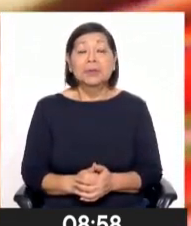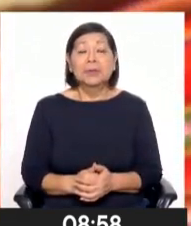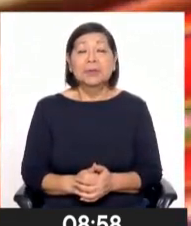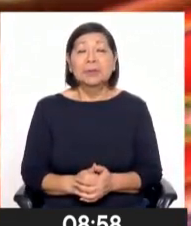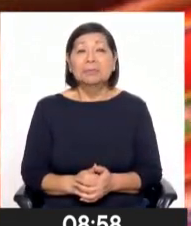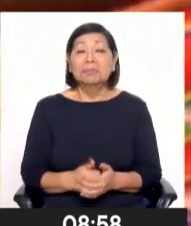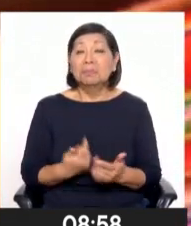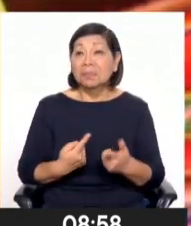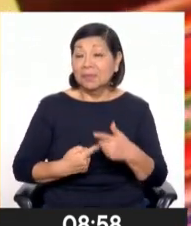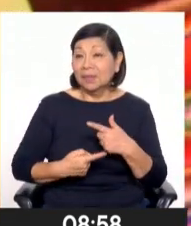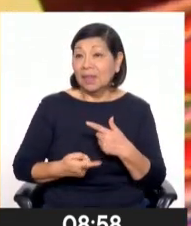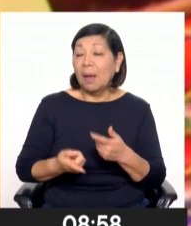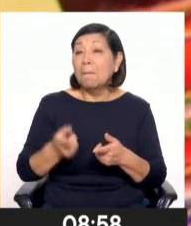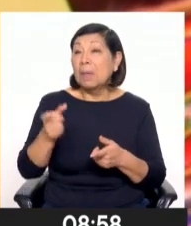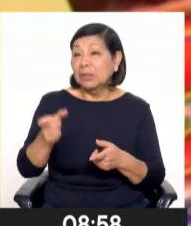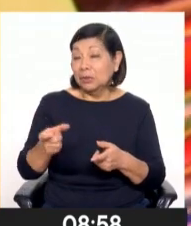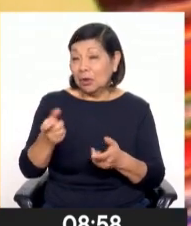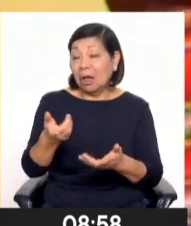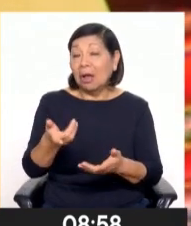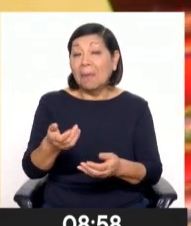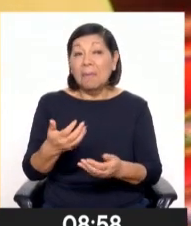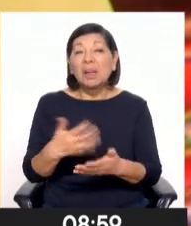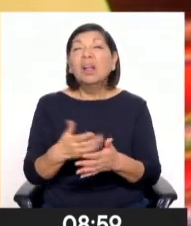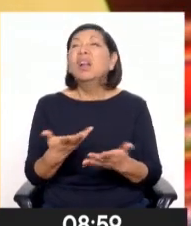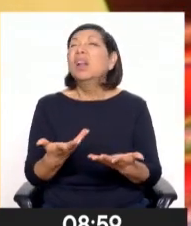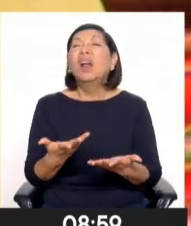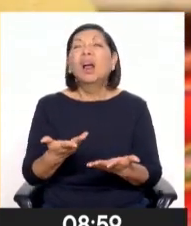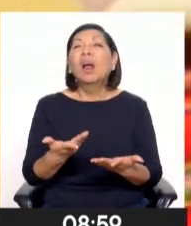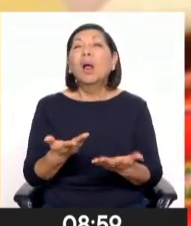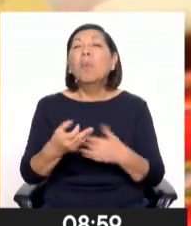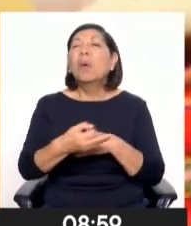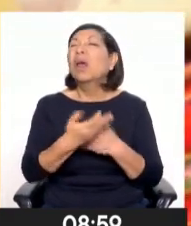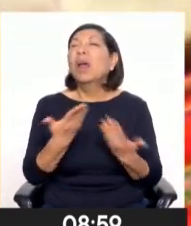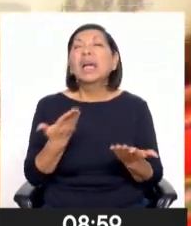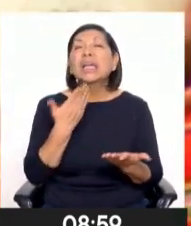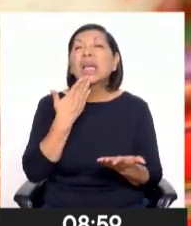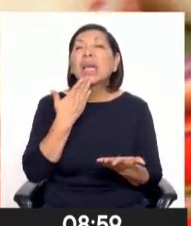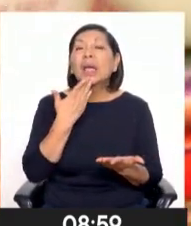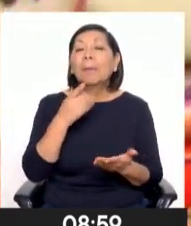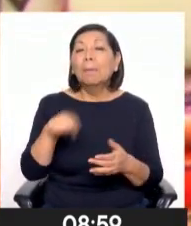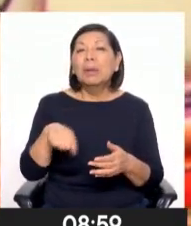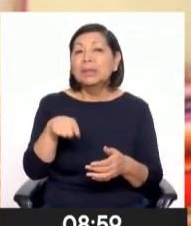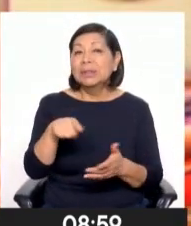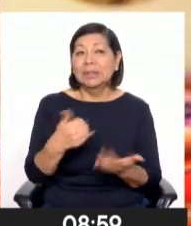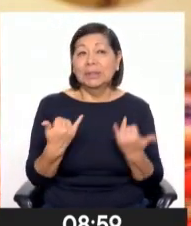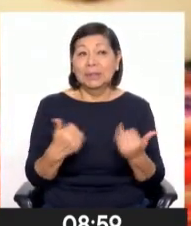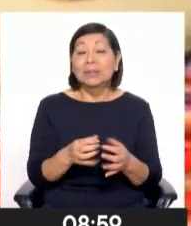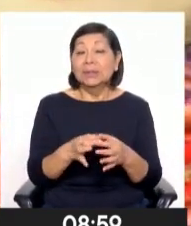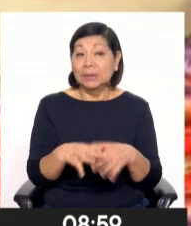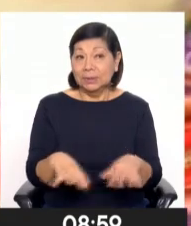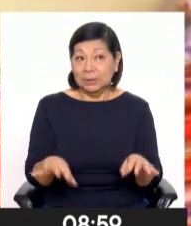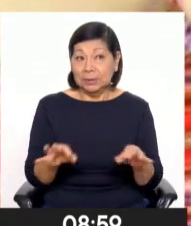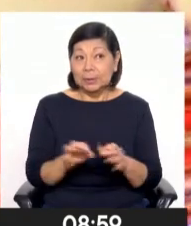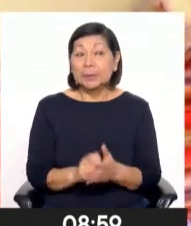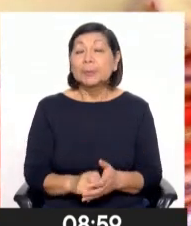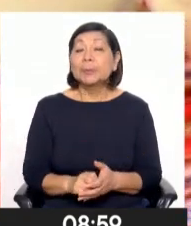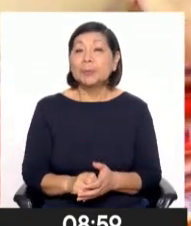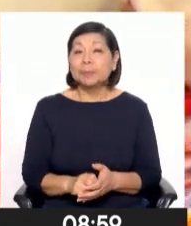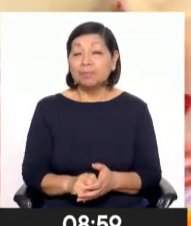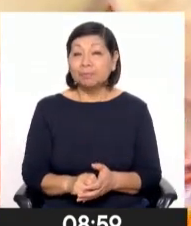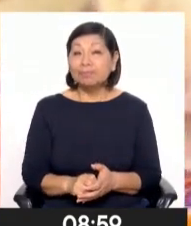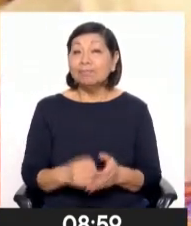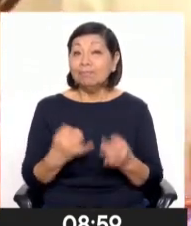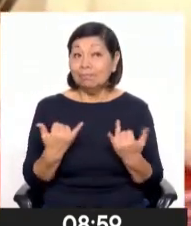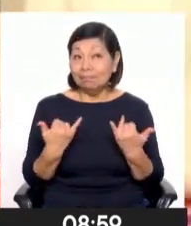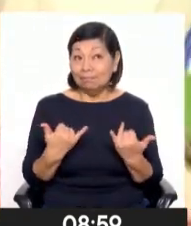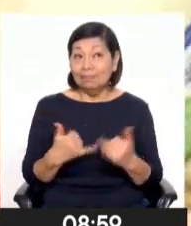vienen de nuestros productores nacionales de qué regiones estamos hablando que viene la mayoría de productos Aquí es muy importante lo que mencionas porque